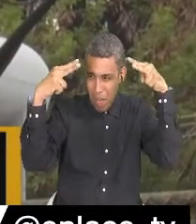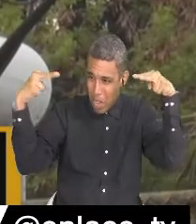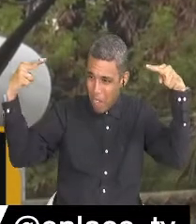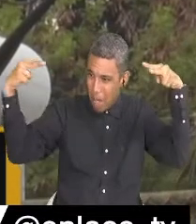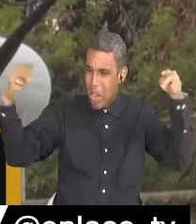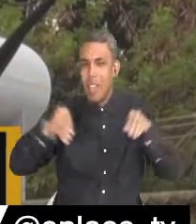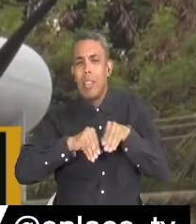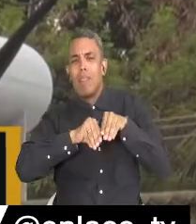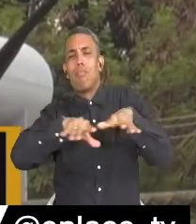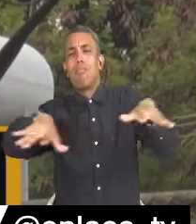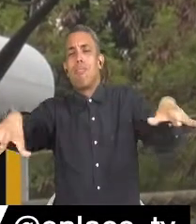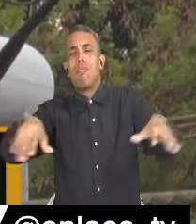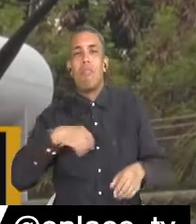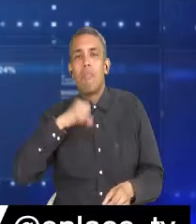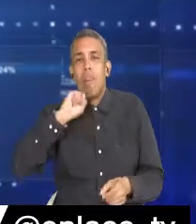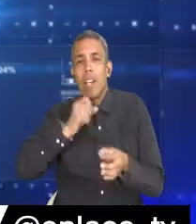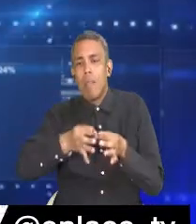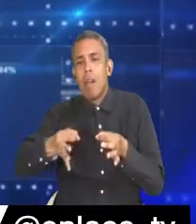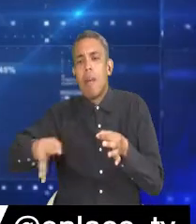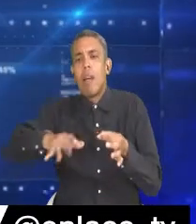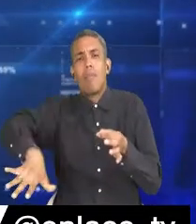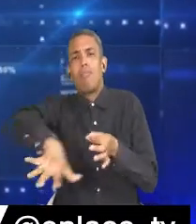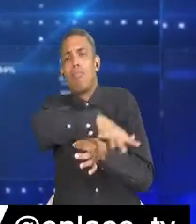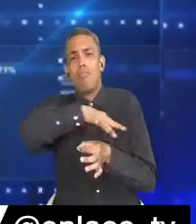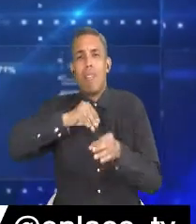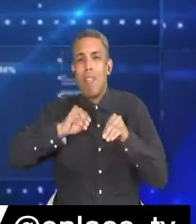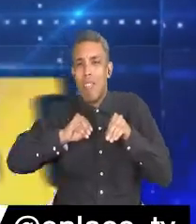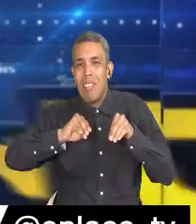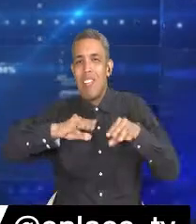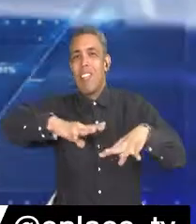clientes del Magdalena Medio santandereano.